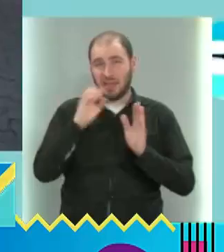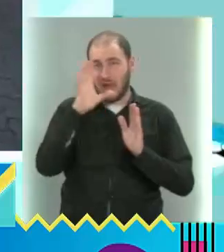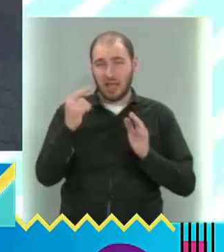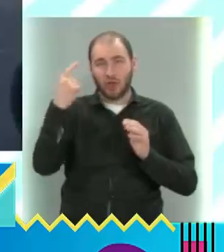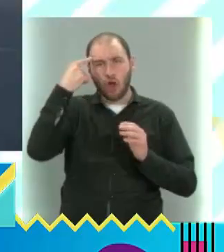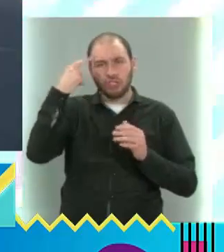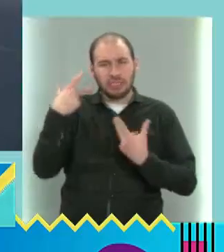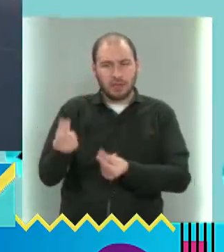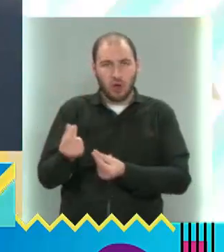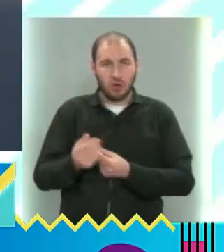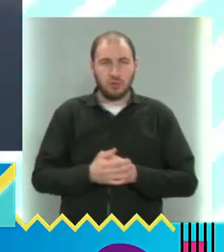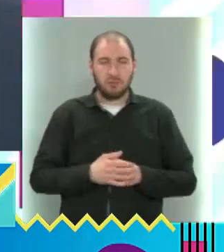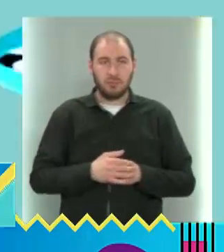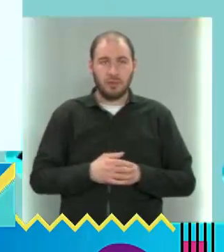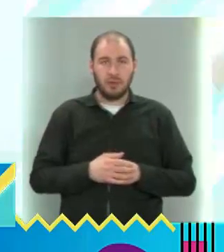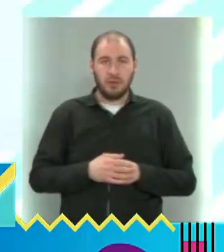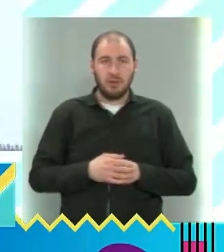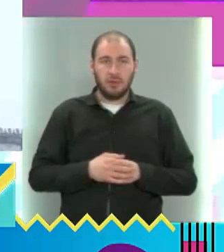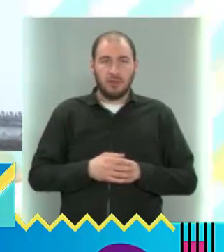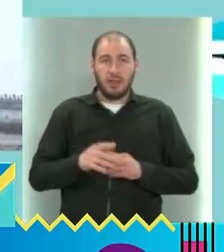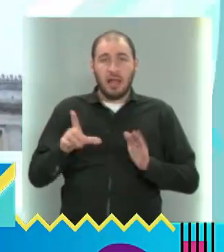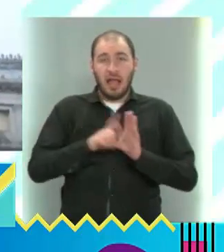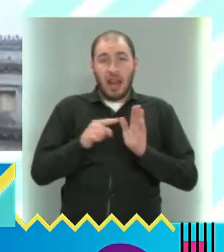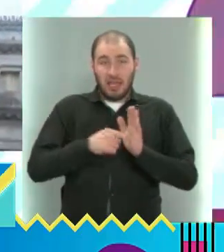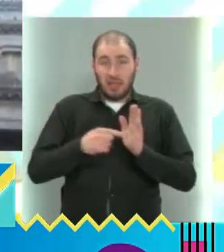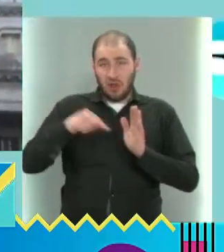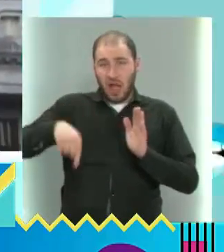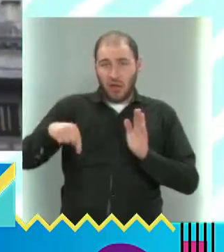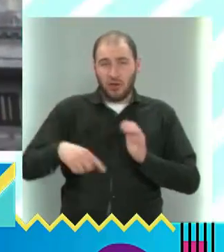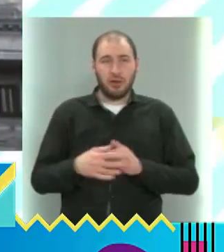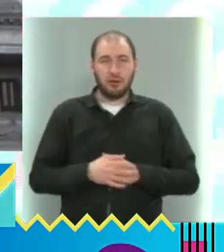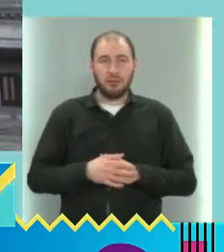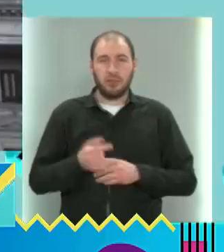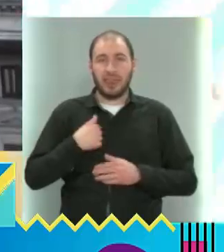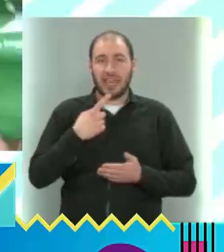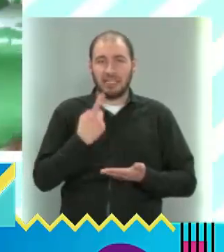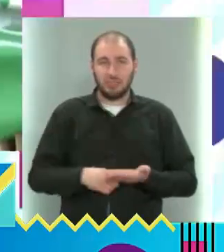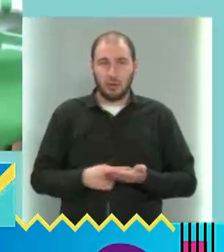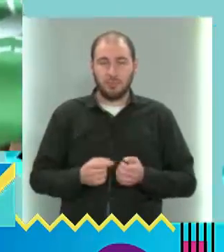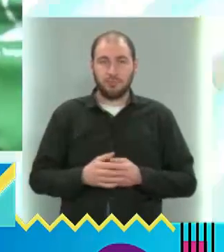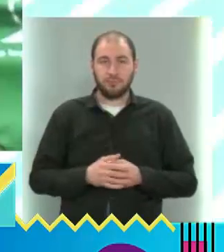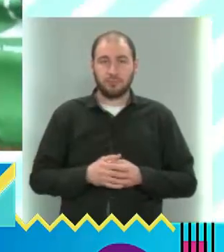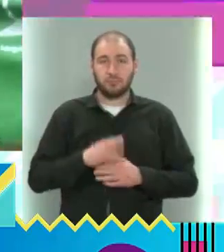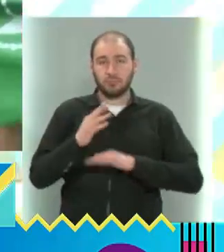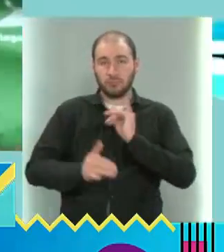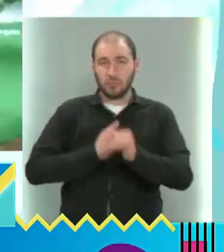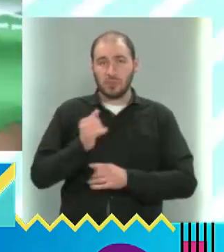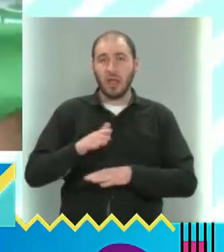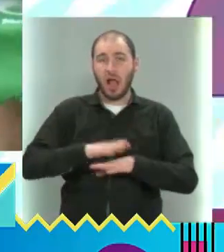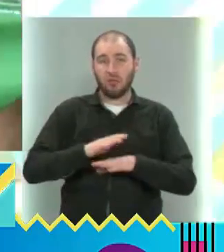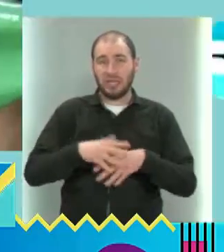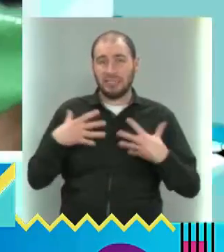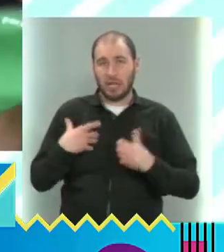objeción de conciencia existe en la legislación actual. Uno puede decidir y expresar ante la